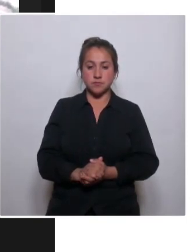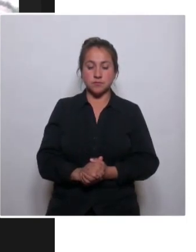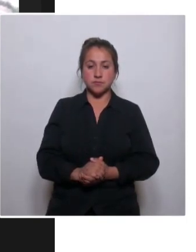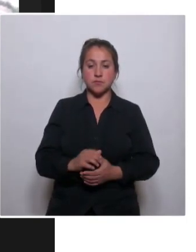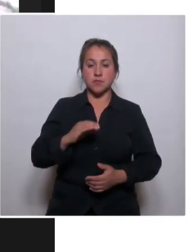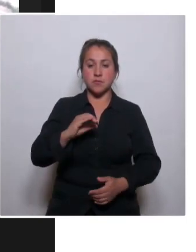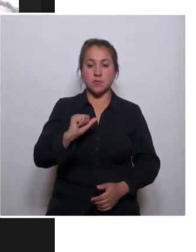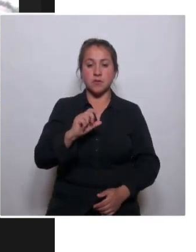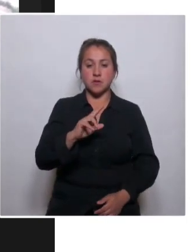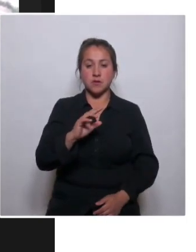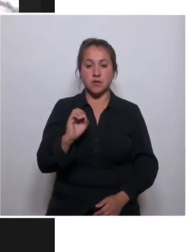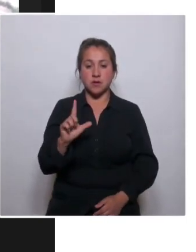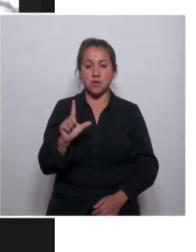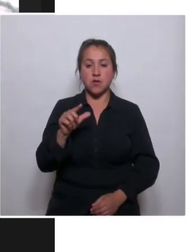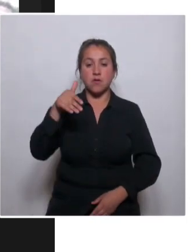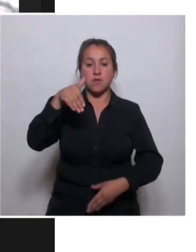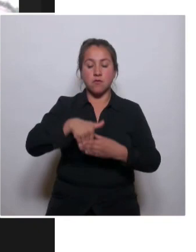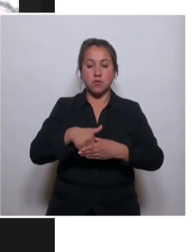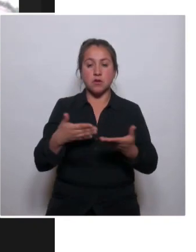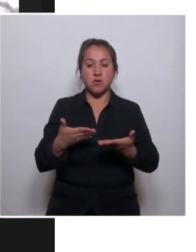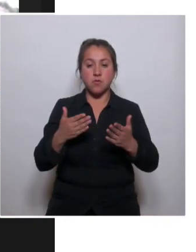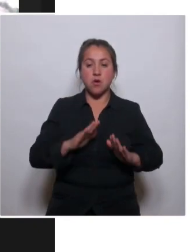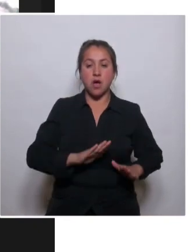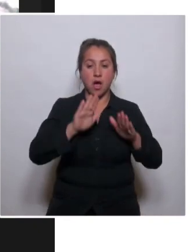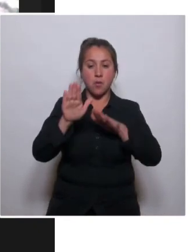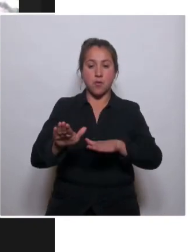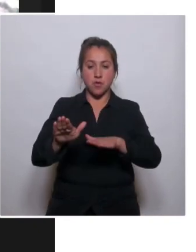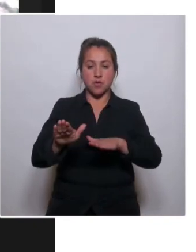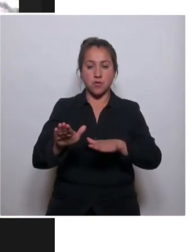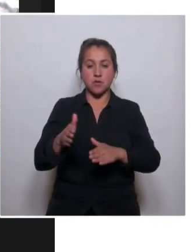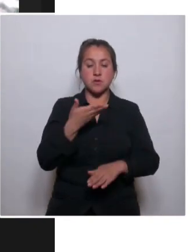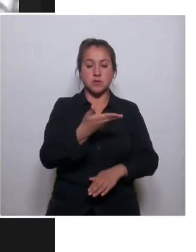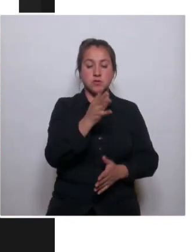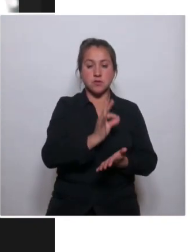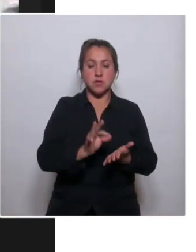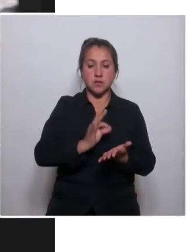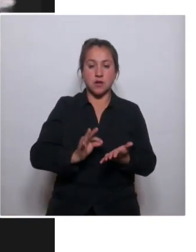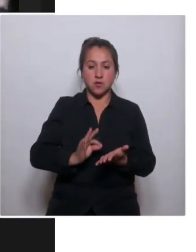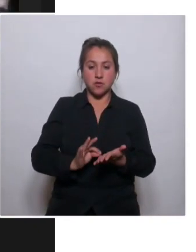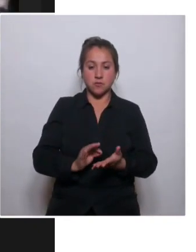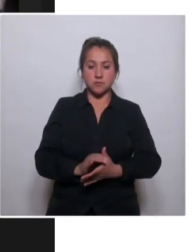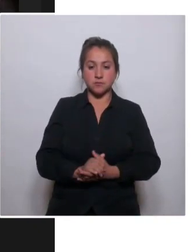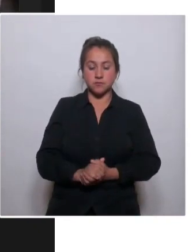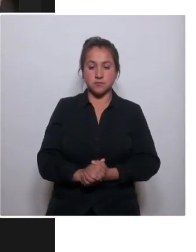Convencional Carol Baum, ¿cómo vota? A favor, señor secretario.